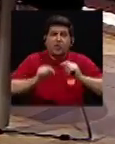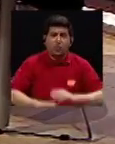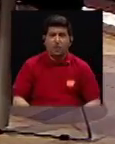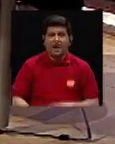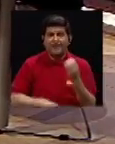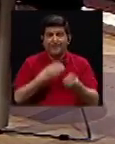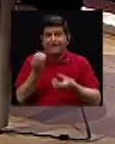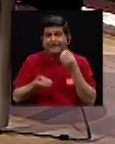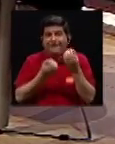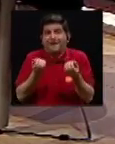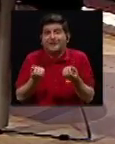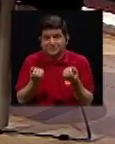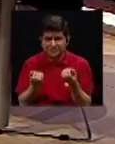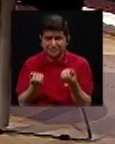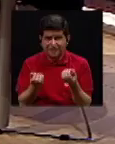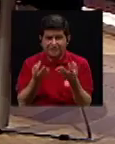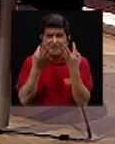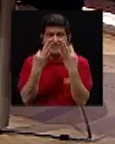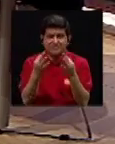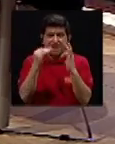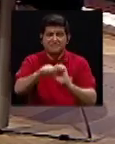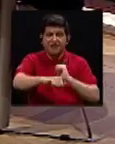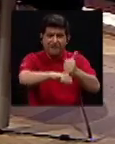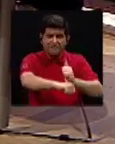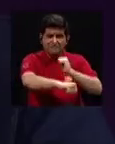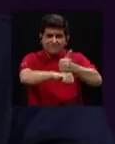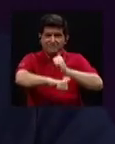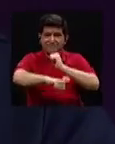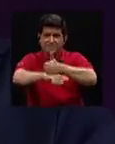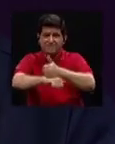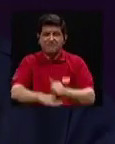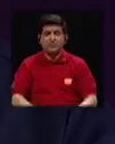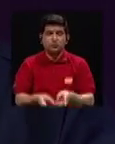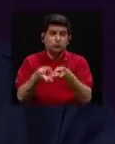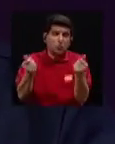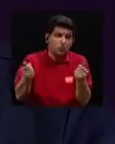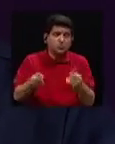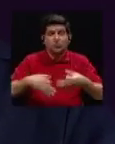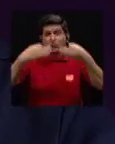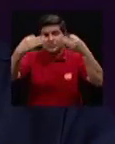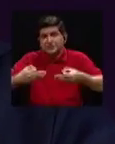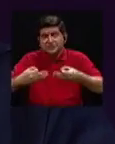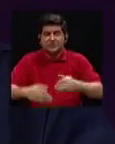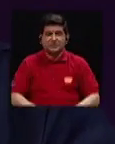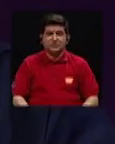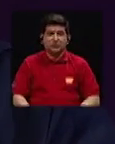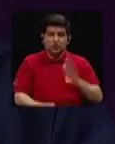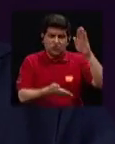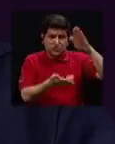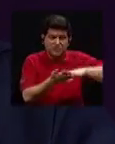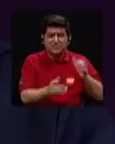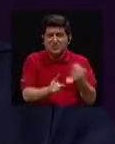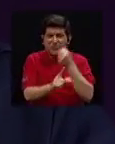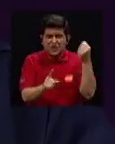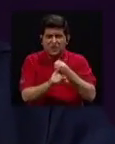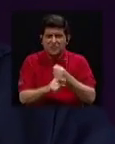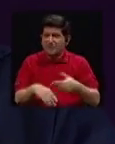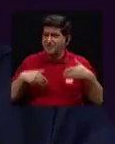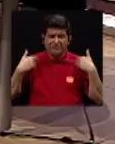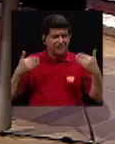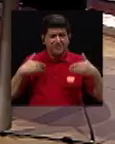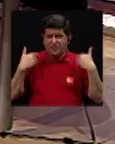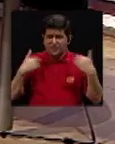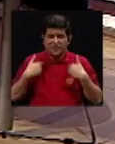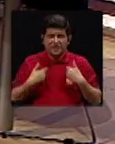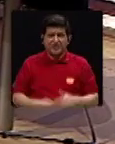caminos tomamos o sea cómo hacemos por lo menos para empezar a plantear medidas soluciones para disminuir estos